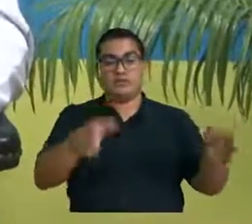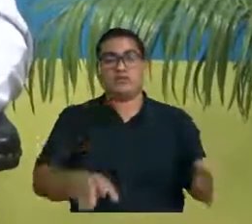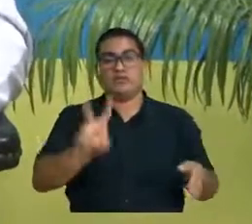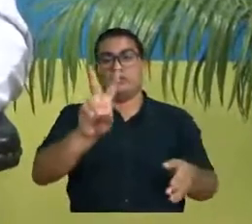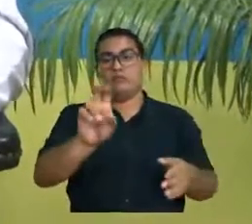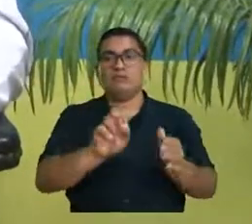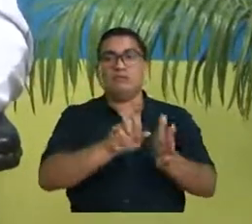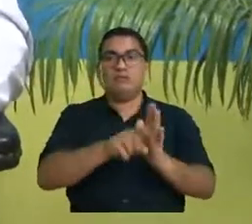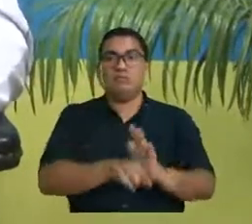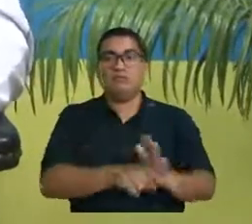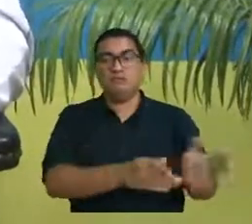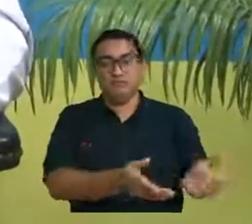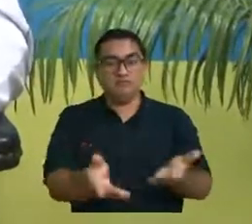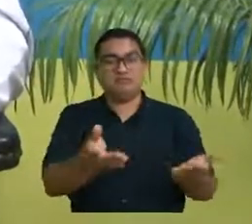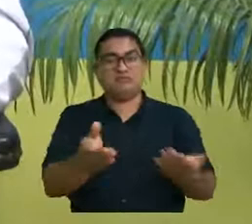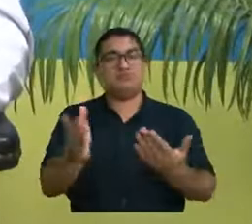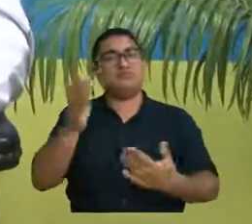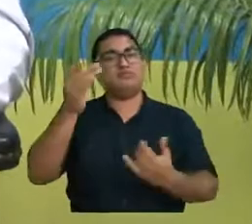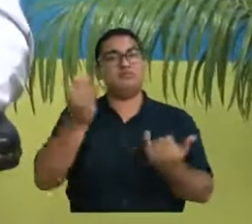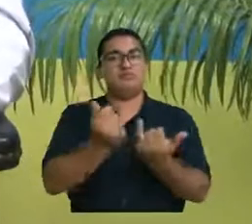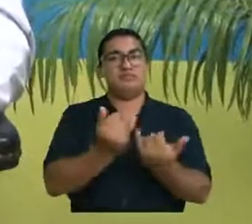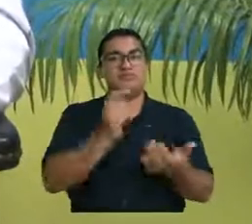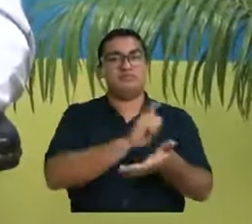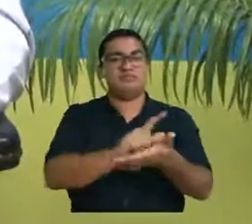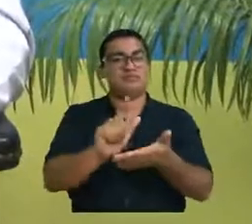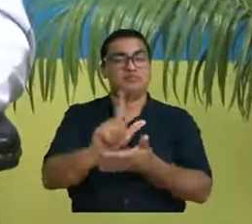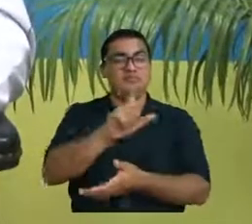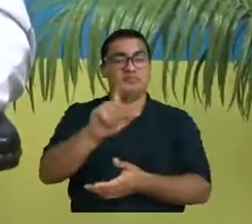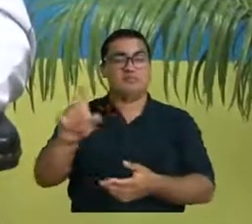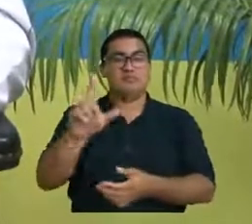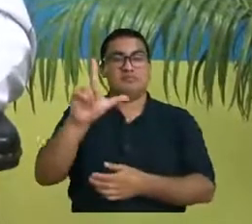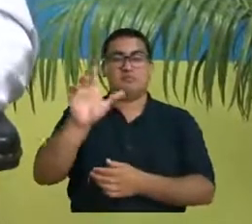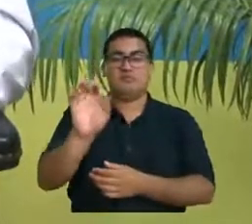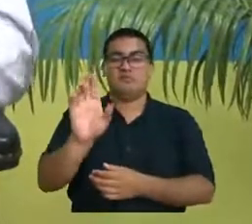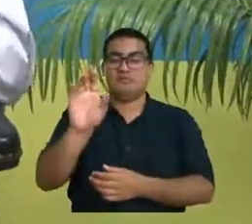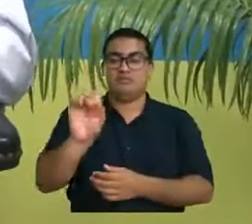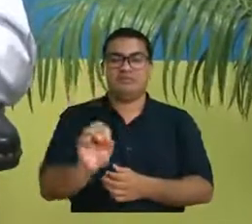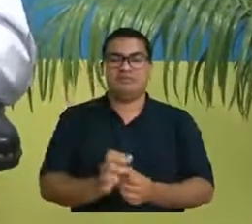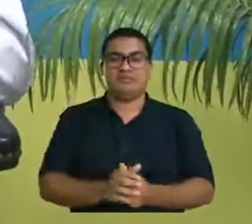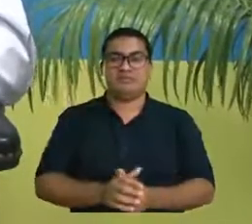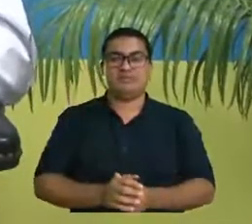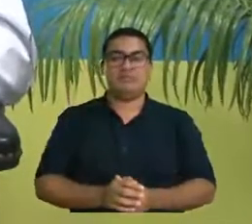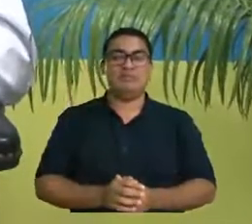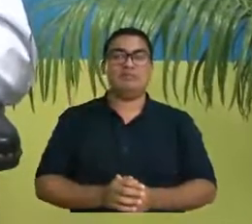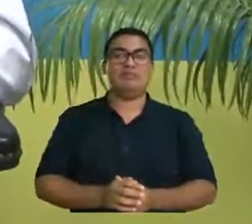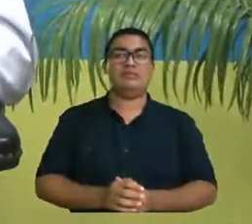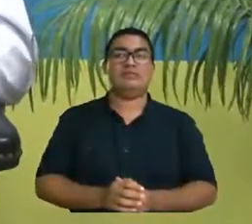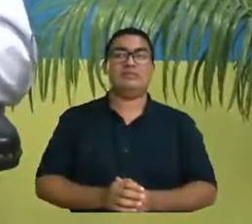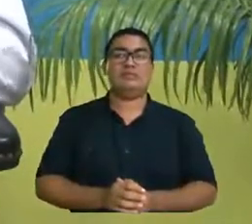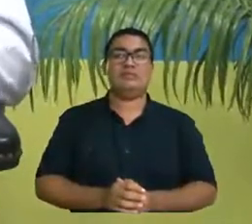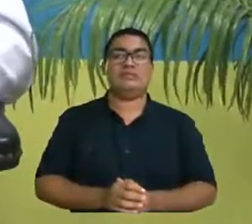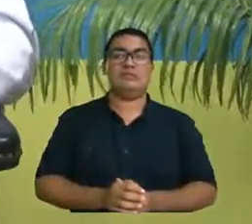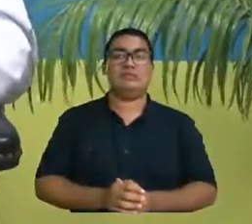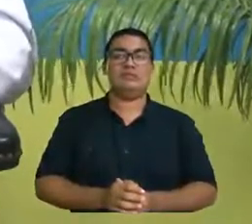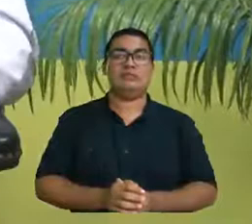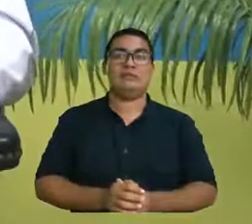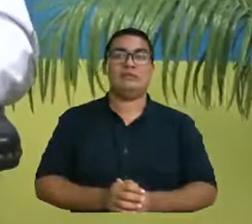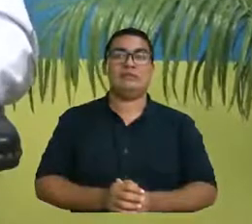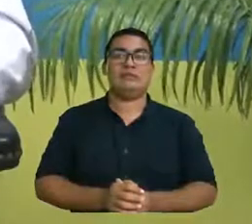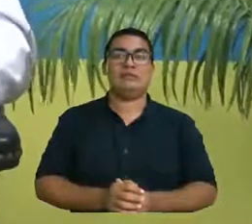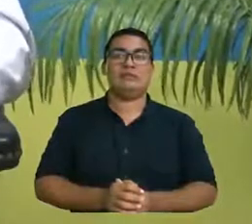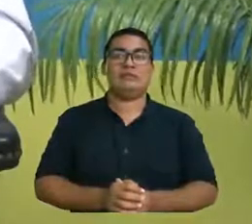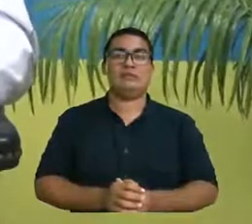si tenemos tiempo con la solución clorada. Entonces, nuestras manos, ¿verdad? No, si